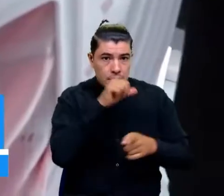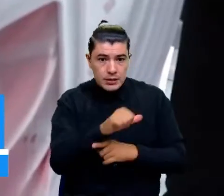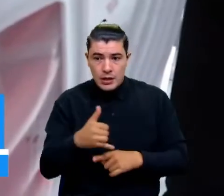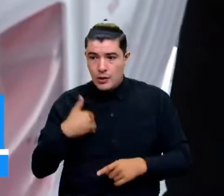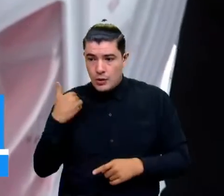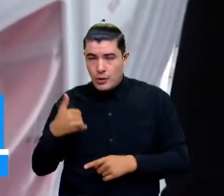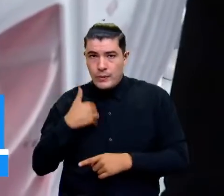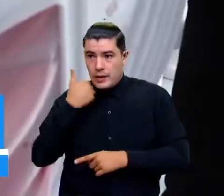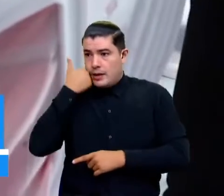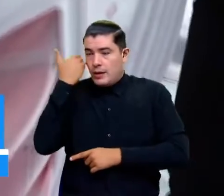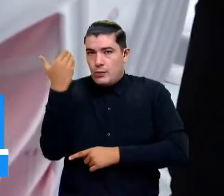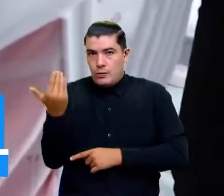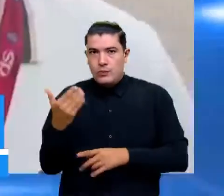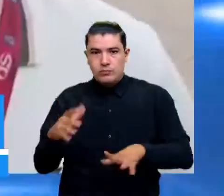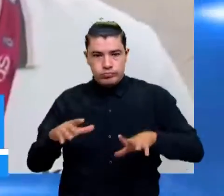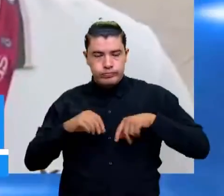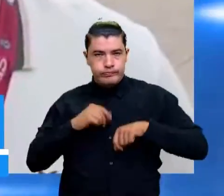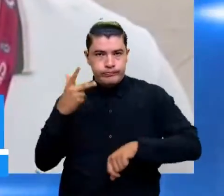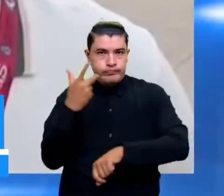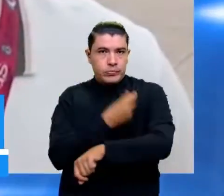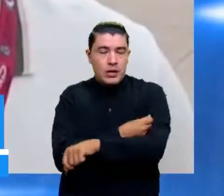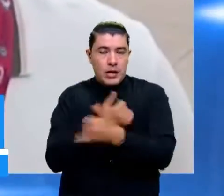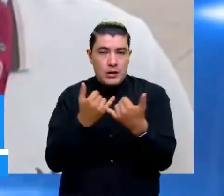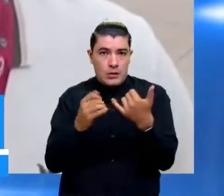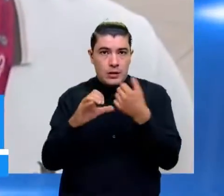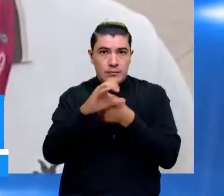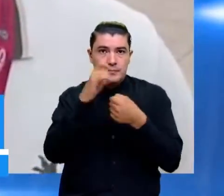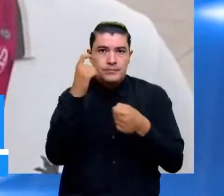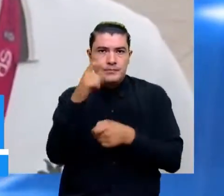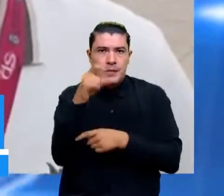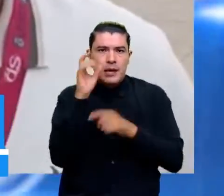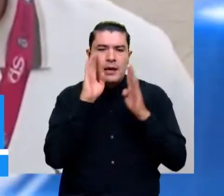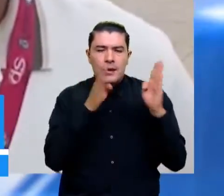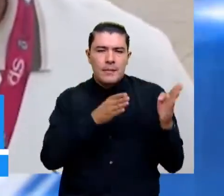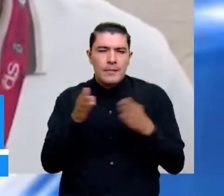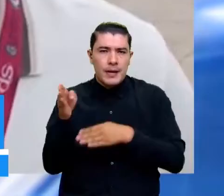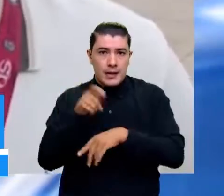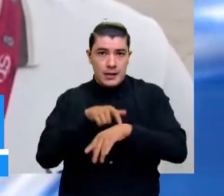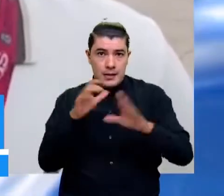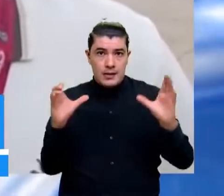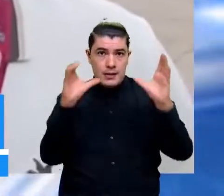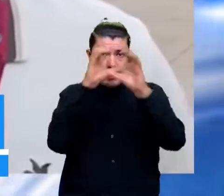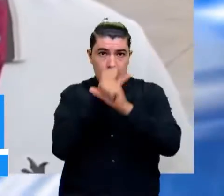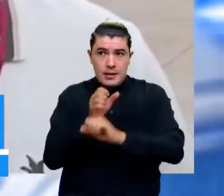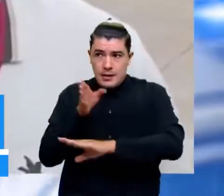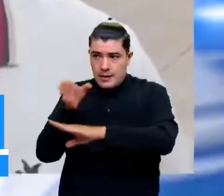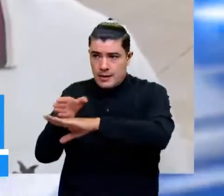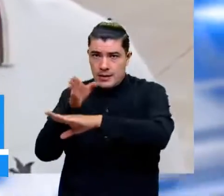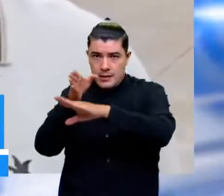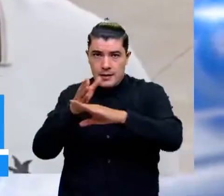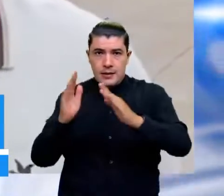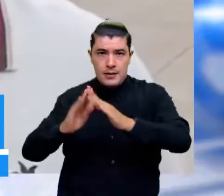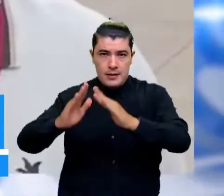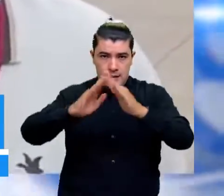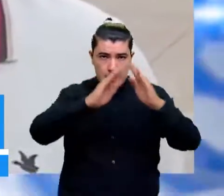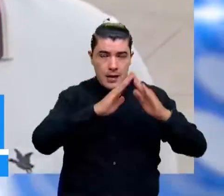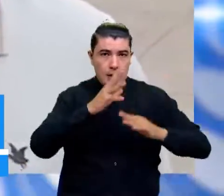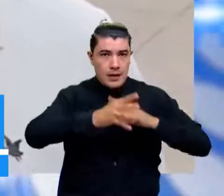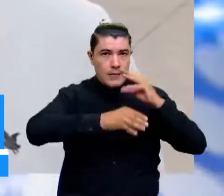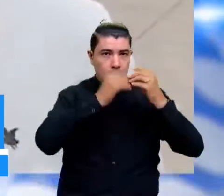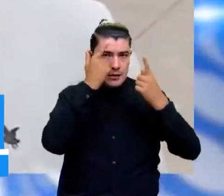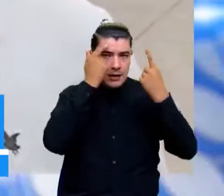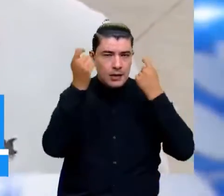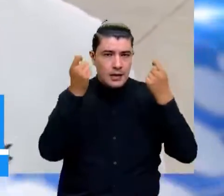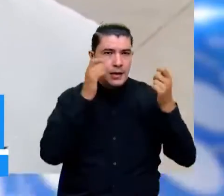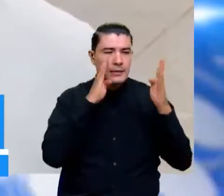Cúcuta tenemos en estos momentos unos planes nocturnos, unos planes casa a casa, unas alternativas novedosas de